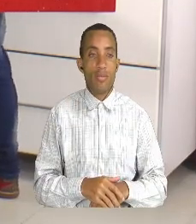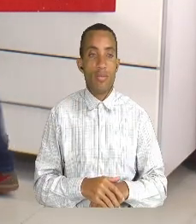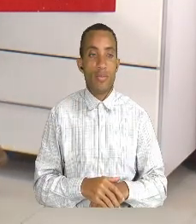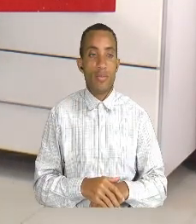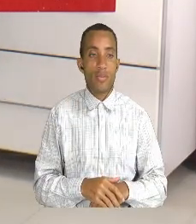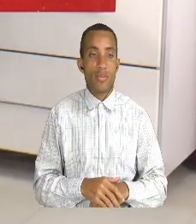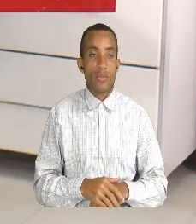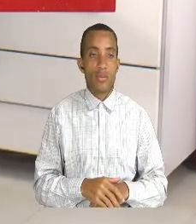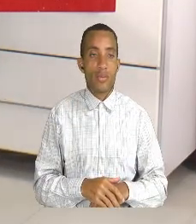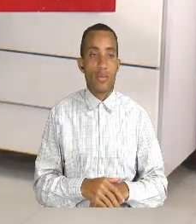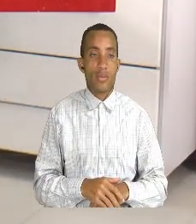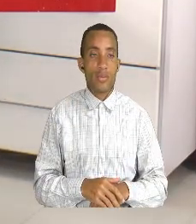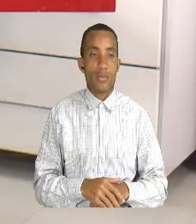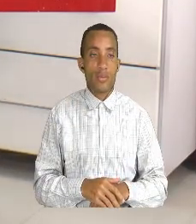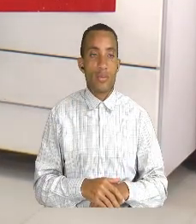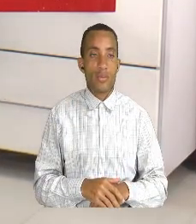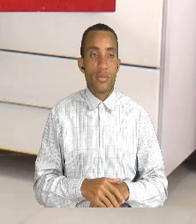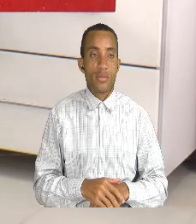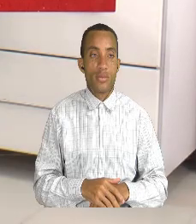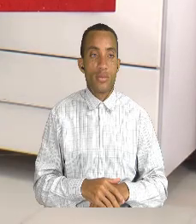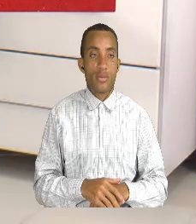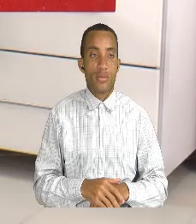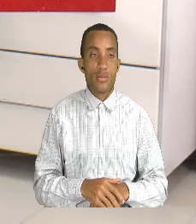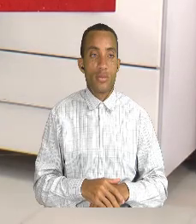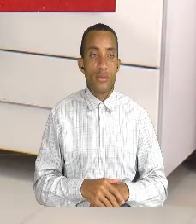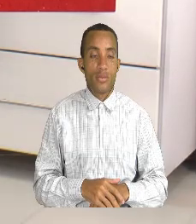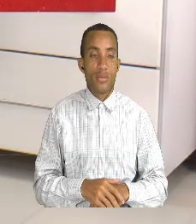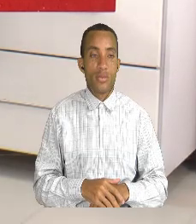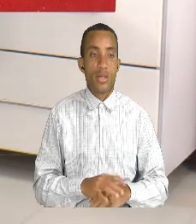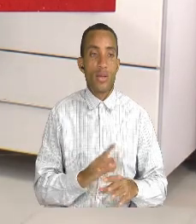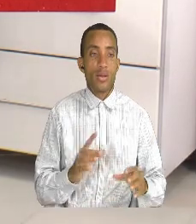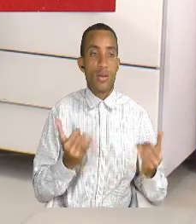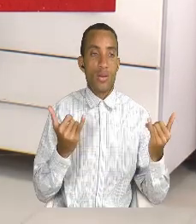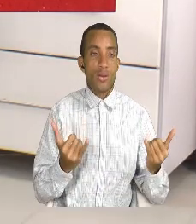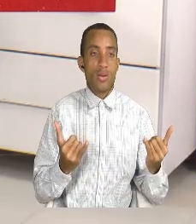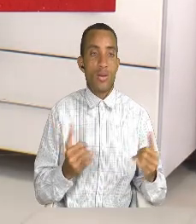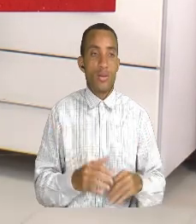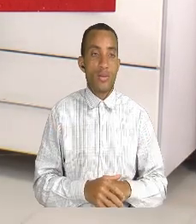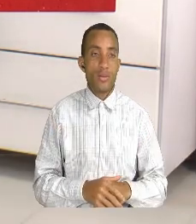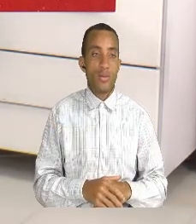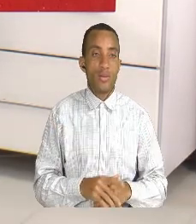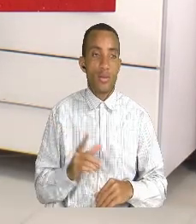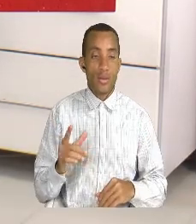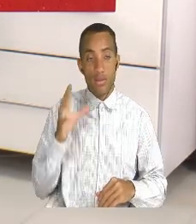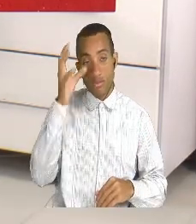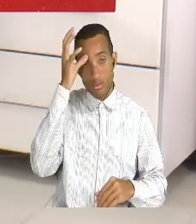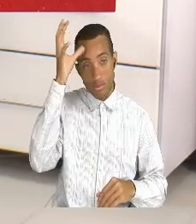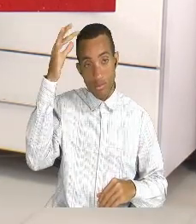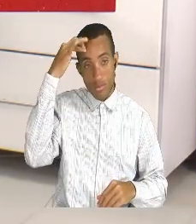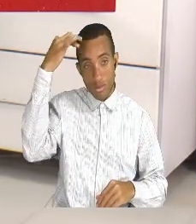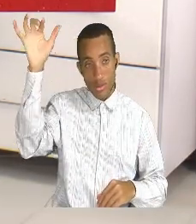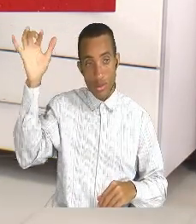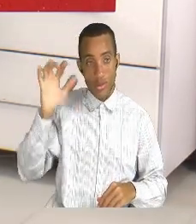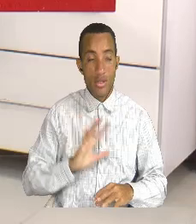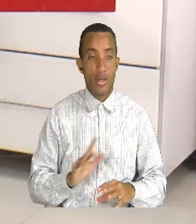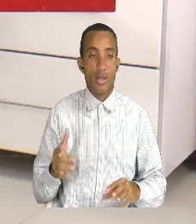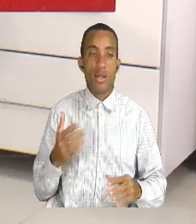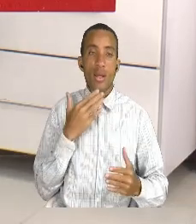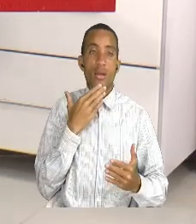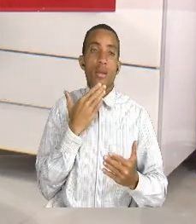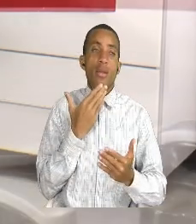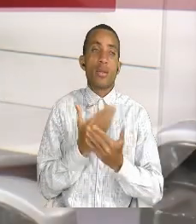vida. Entonces, pues, aquí están los dos ensambles del día de hoy. Por supuesto, la del profesional. Ahí está. Ustedes, muchísimas gracias por